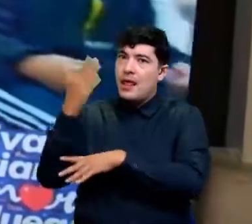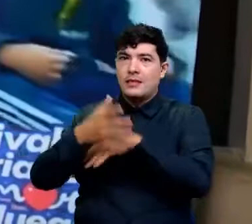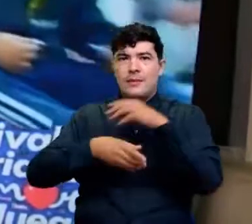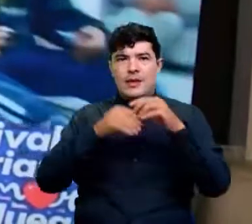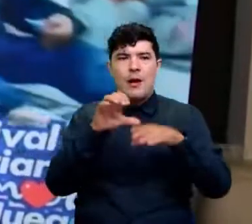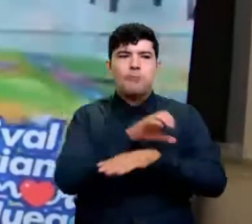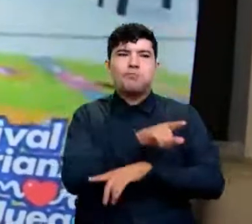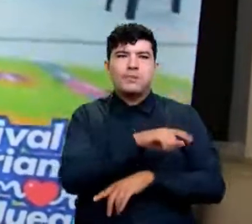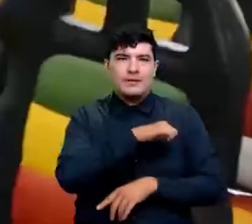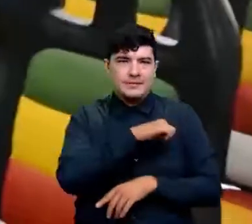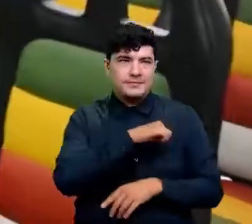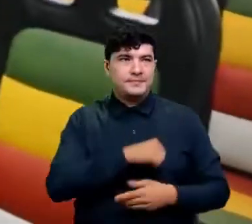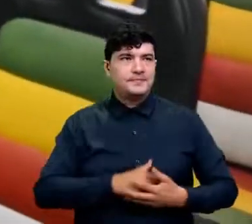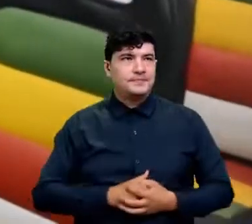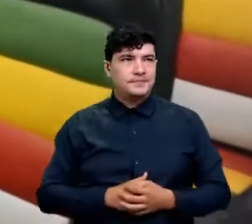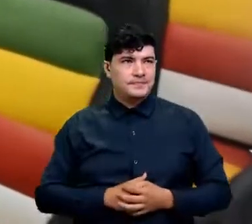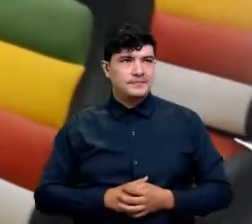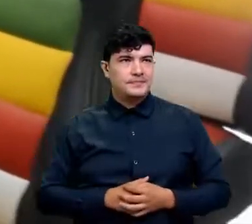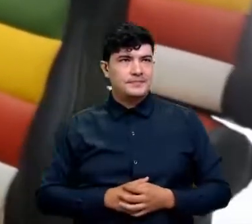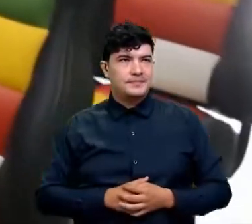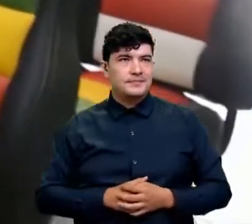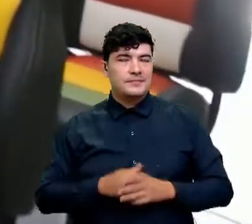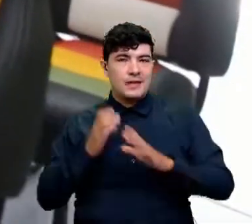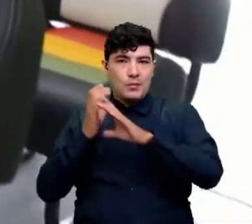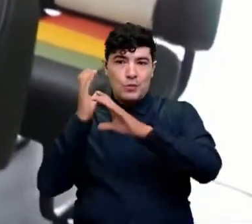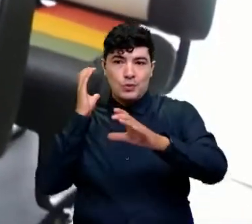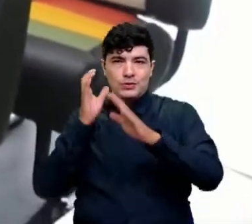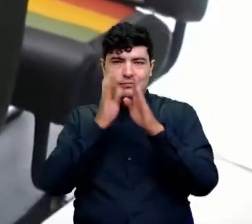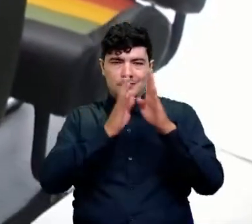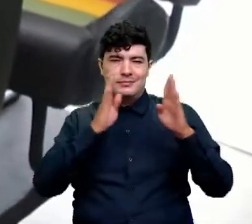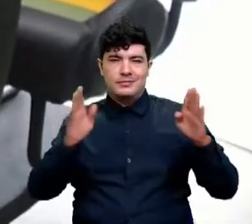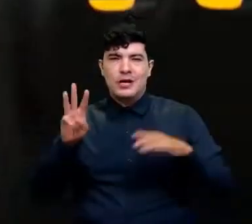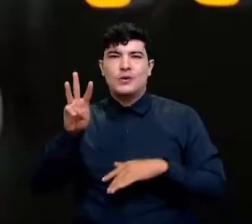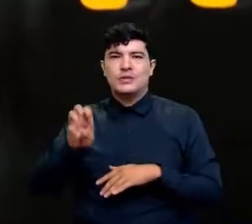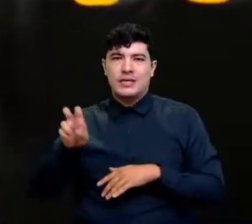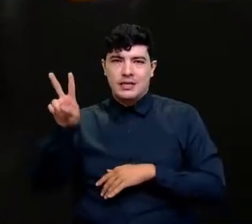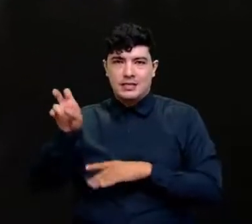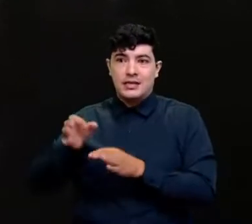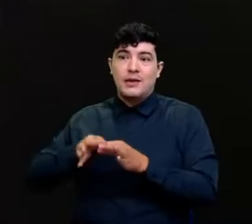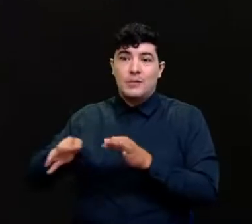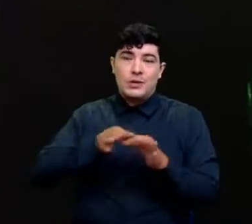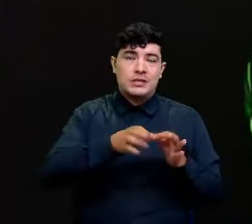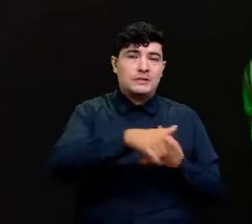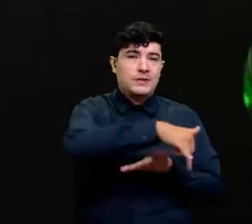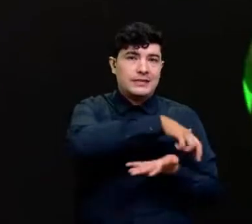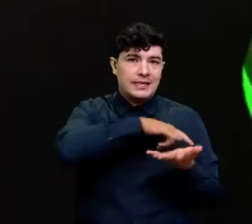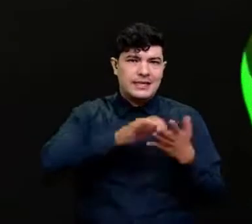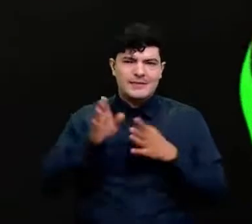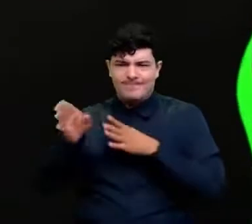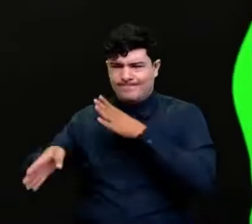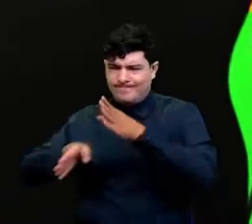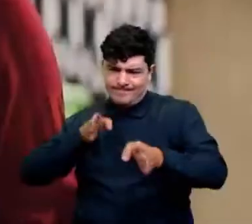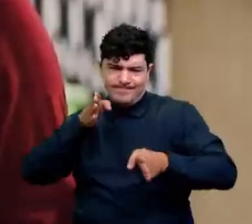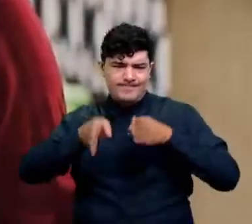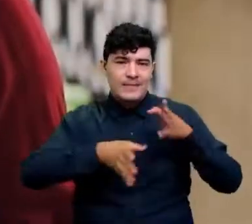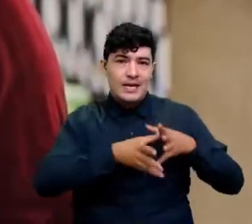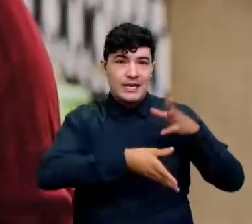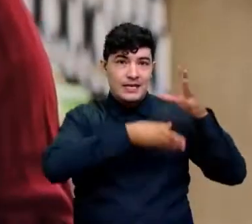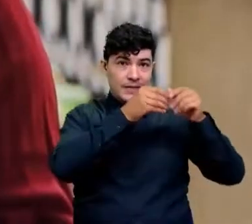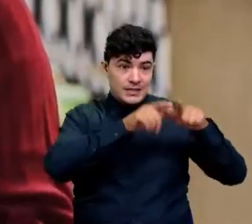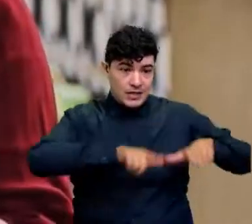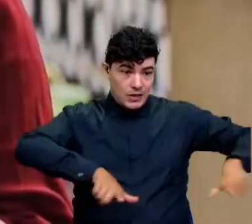computadora. El Bibliobús recorre los 87 municipios del departamento de Santander y dentro de su